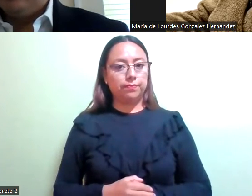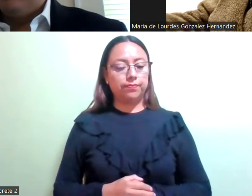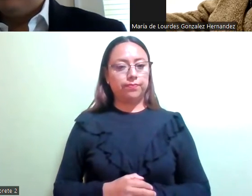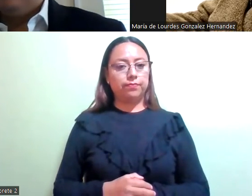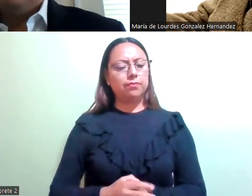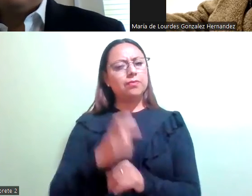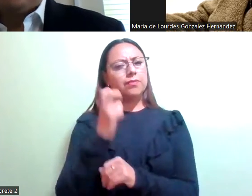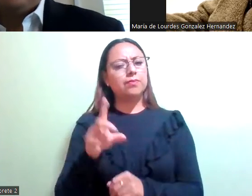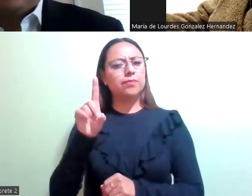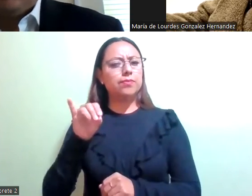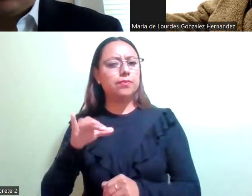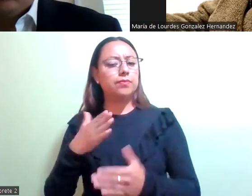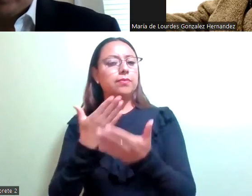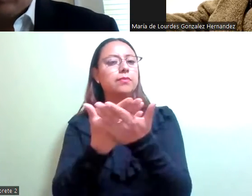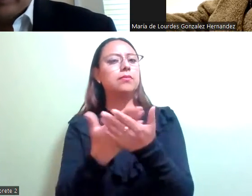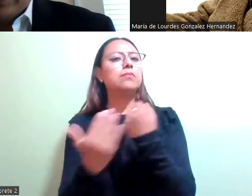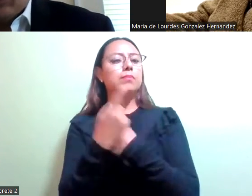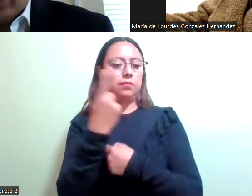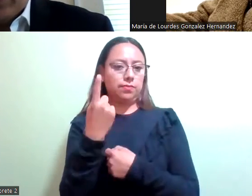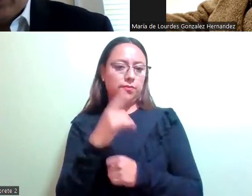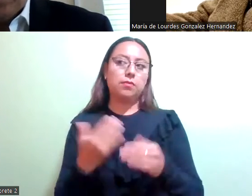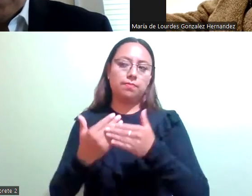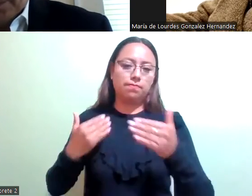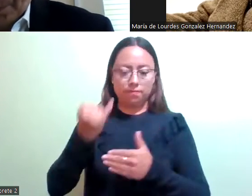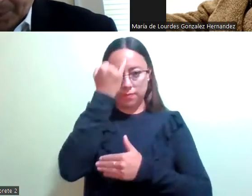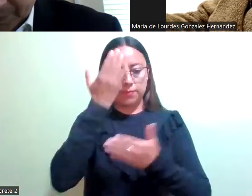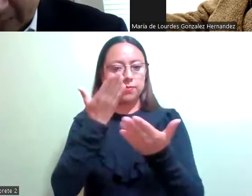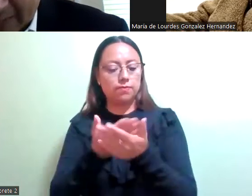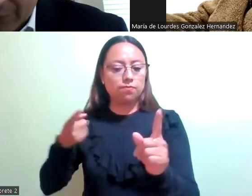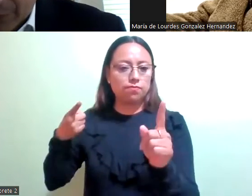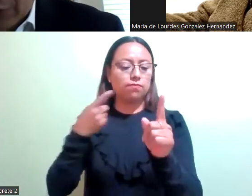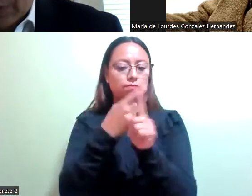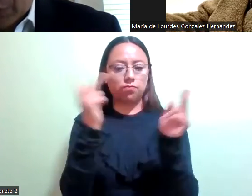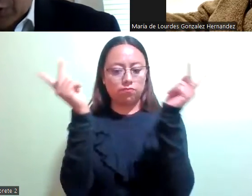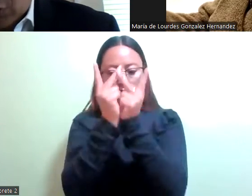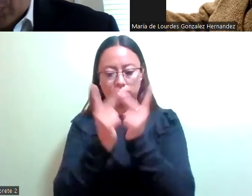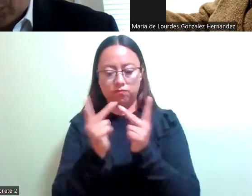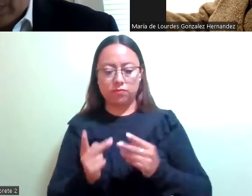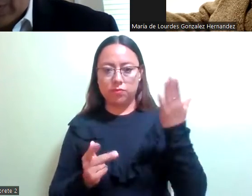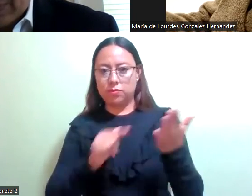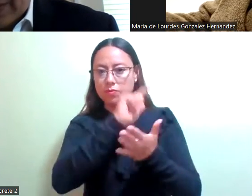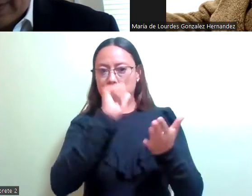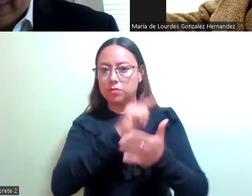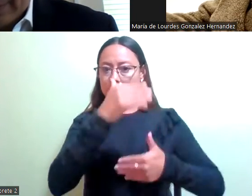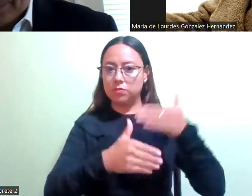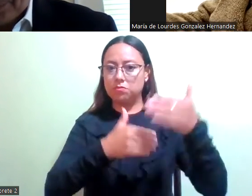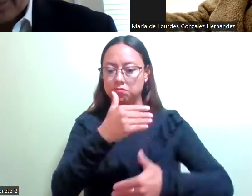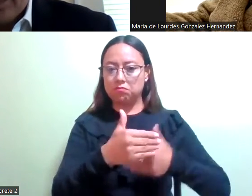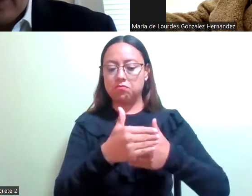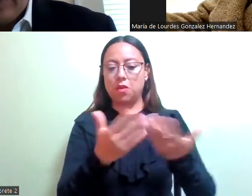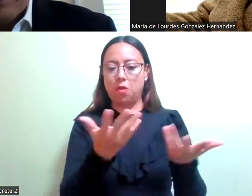Este dictamen deriva de una iniciativa que busca armonizar el cuerpo de la Ley de Fomento de Procesos Productivos